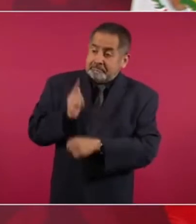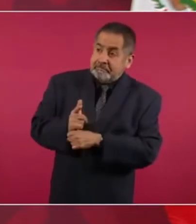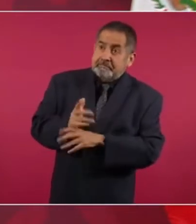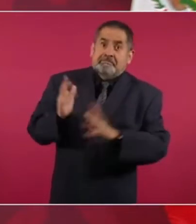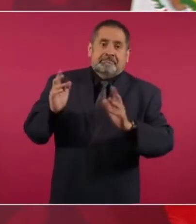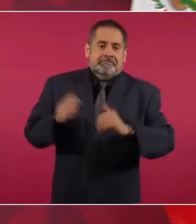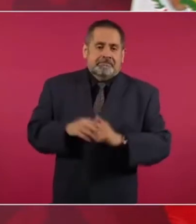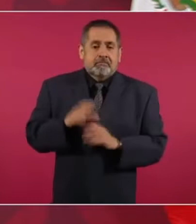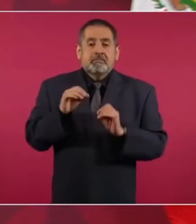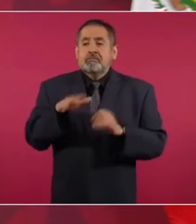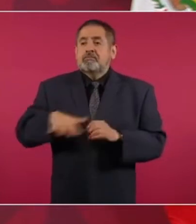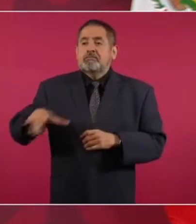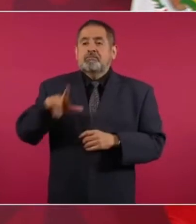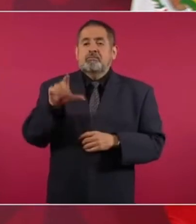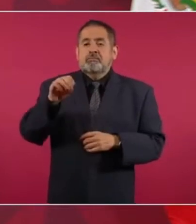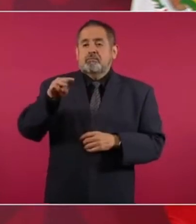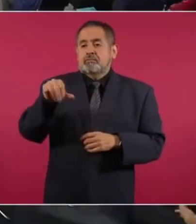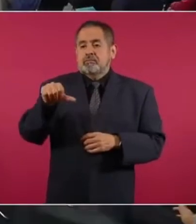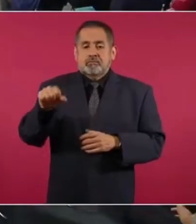o en Las Lomas.